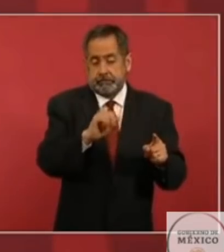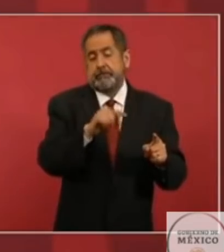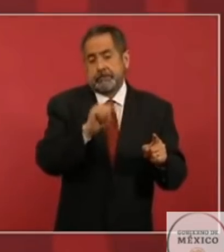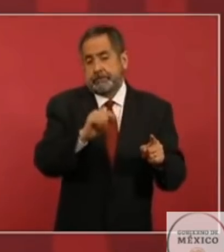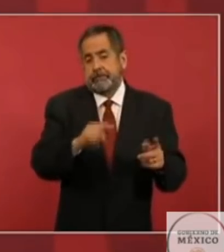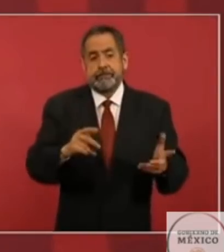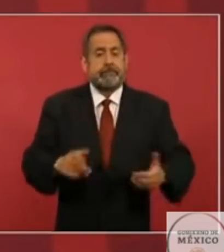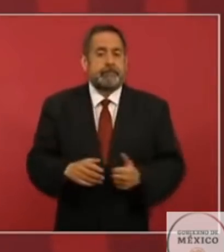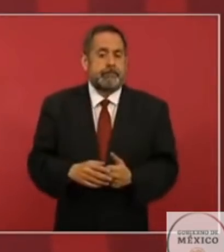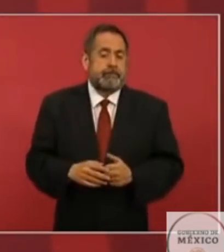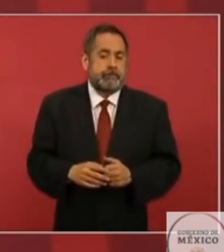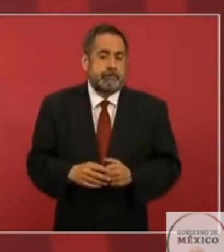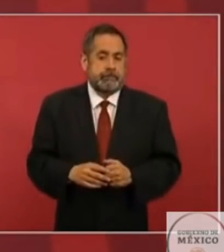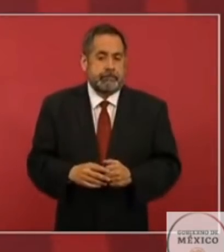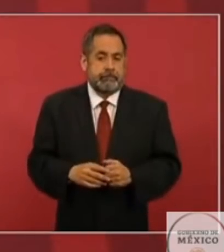y